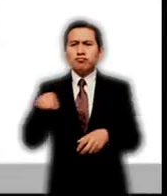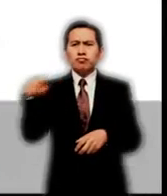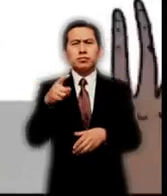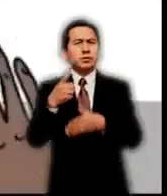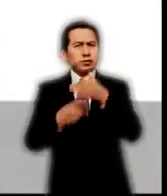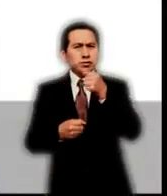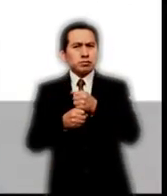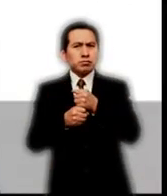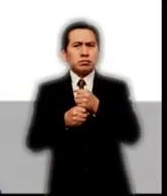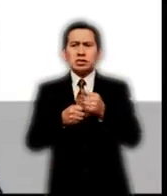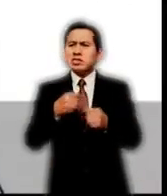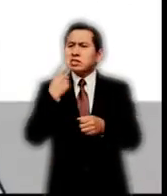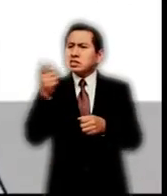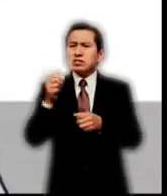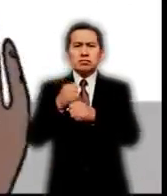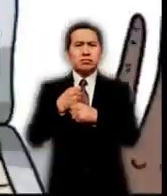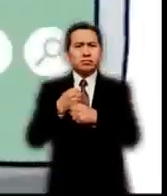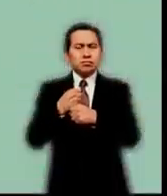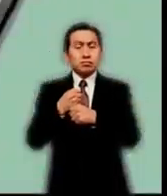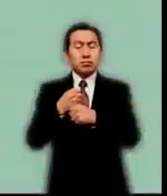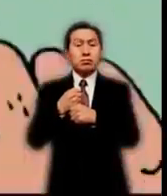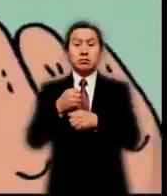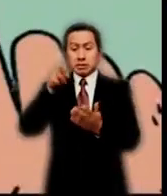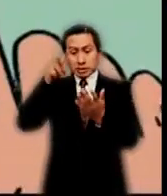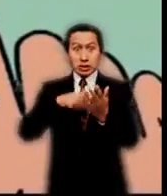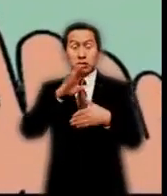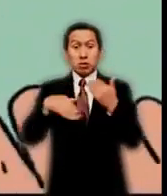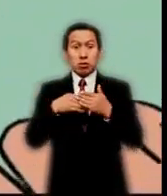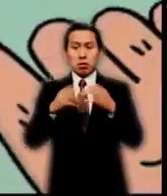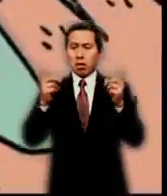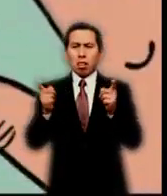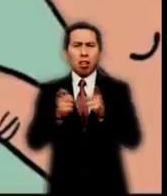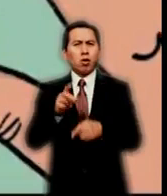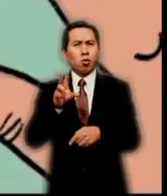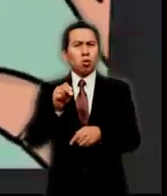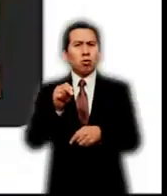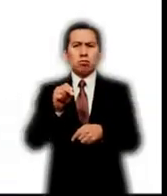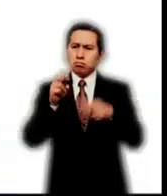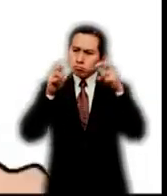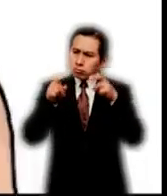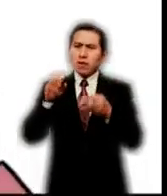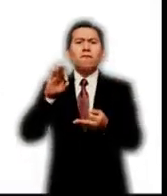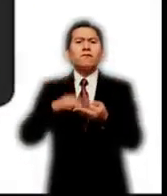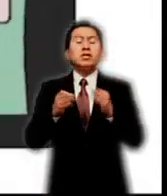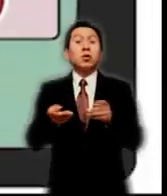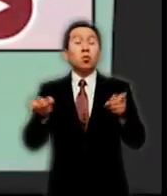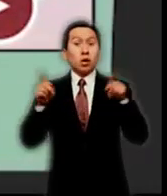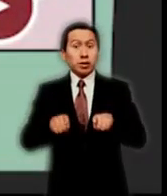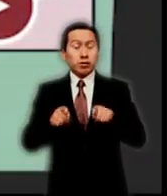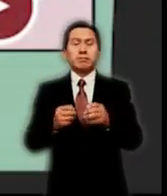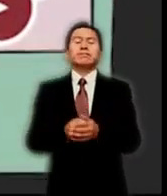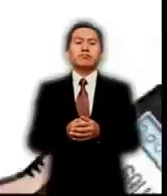fuentes confiables. Revisa quién las produce. Lee toda la nota, no solo el título. Verifica su fecha de